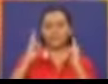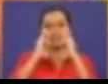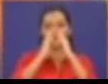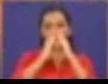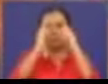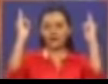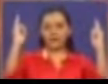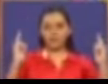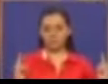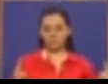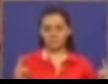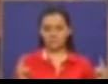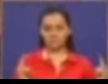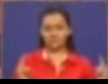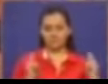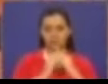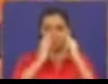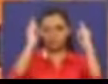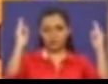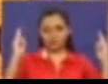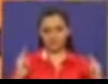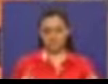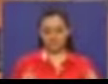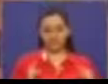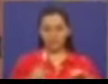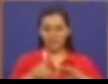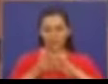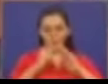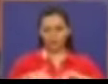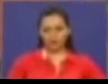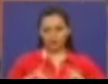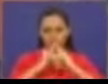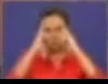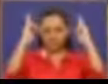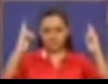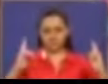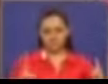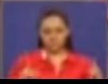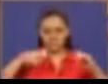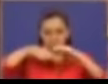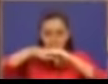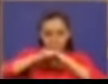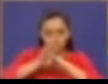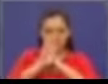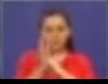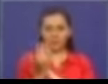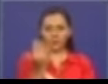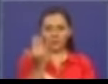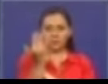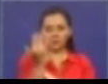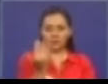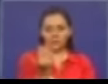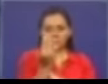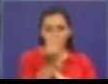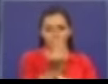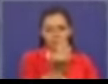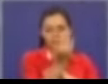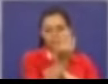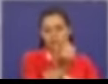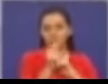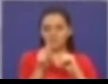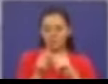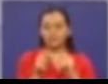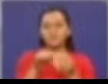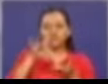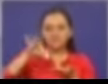invernaderos más modernos de América Latina y de los más grandes para producción de semilla certificada para la